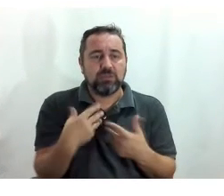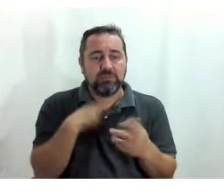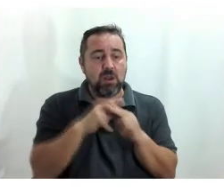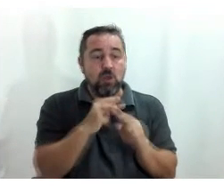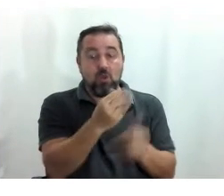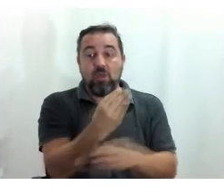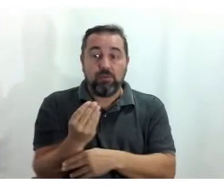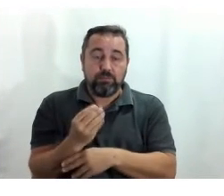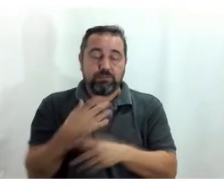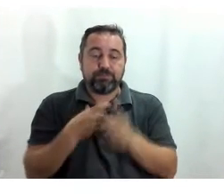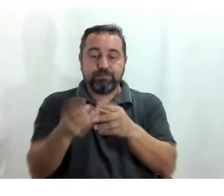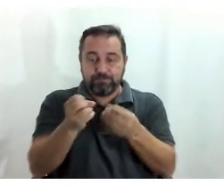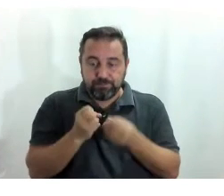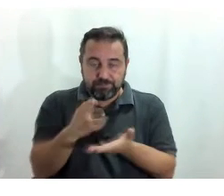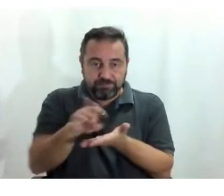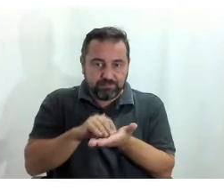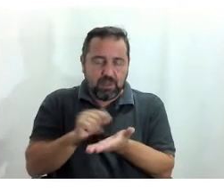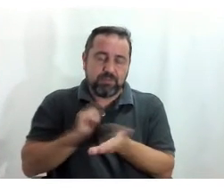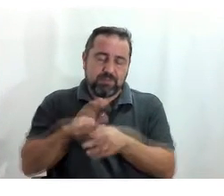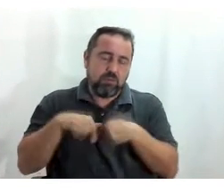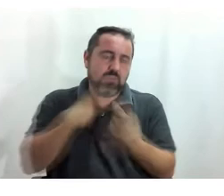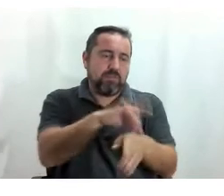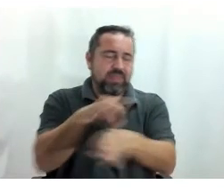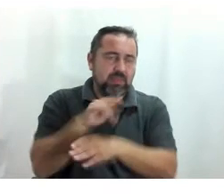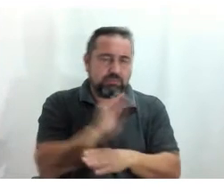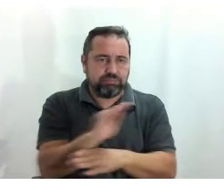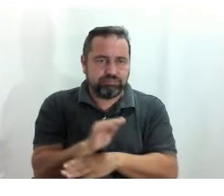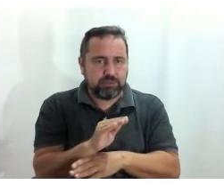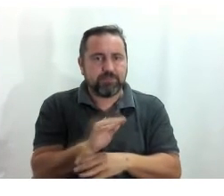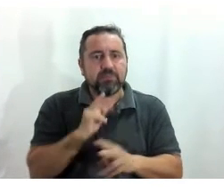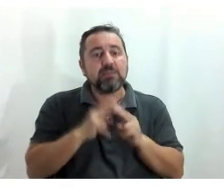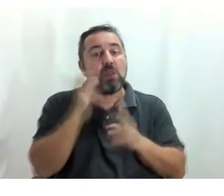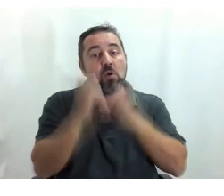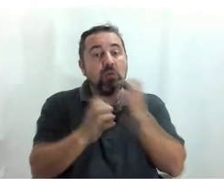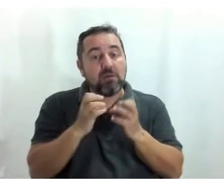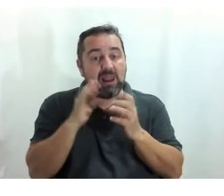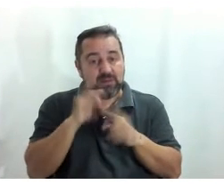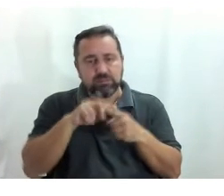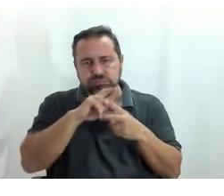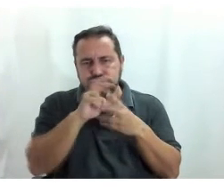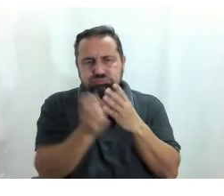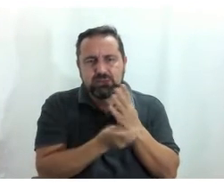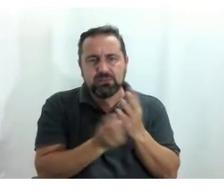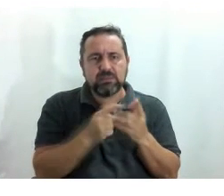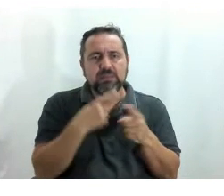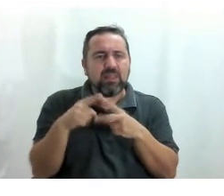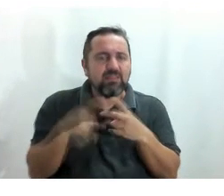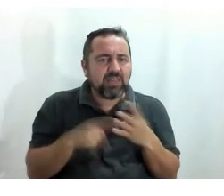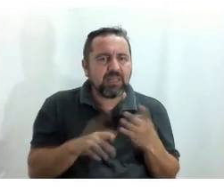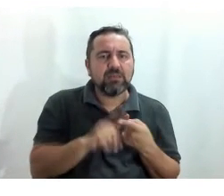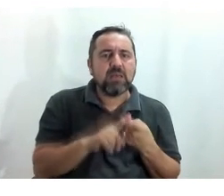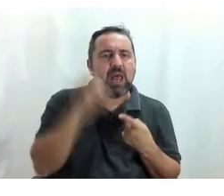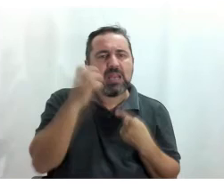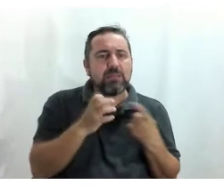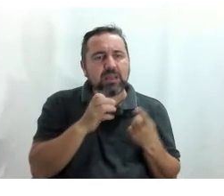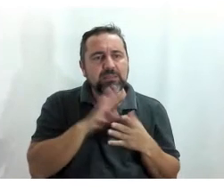modelos a los pacientes. En el caso de los modelos animales, pues se trabaja con multitud de especies distintas, desde